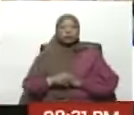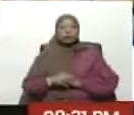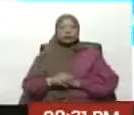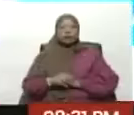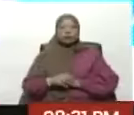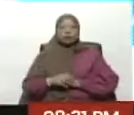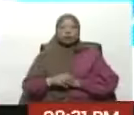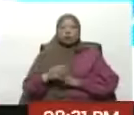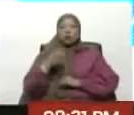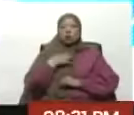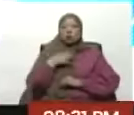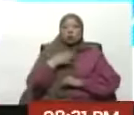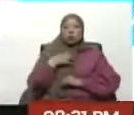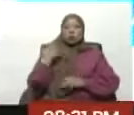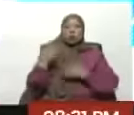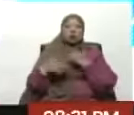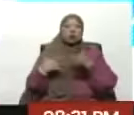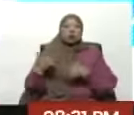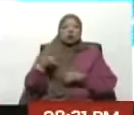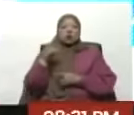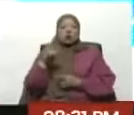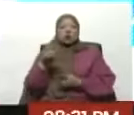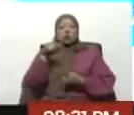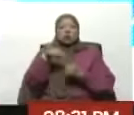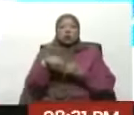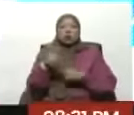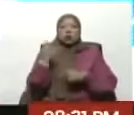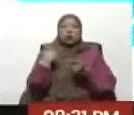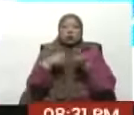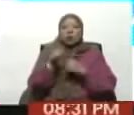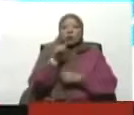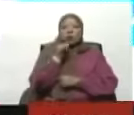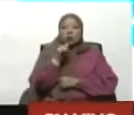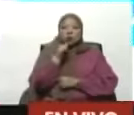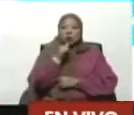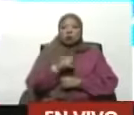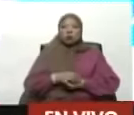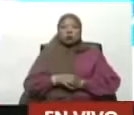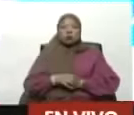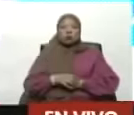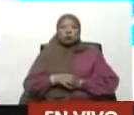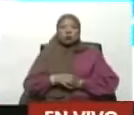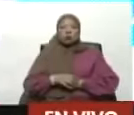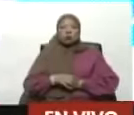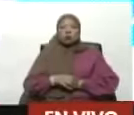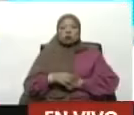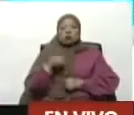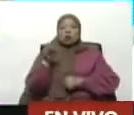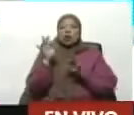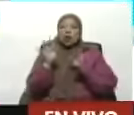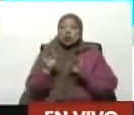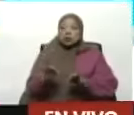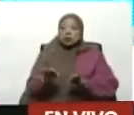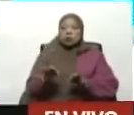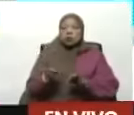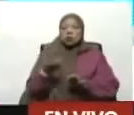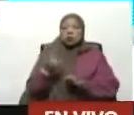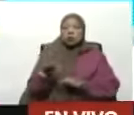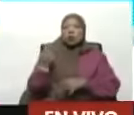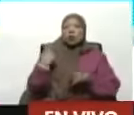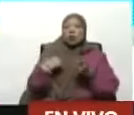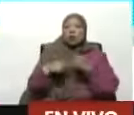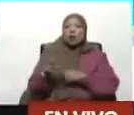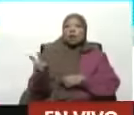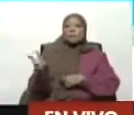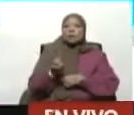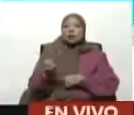Ya no pueden actuar por la vía de las bandas criminales, porque avanzamos en la seguridad y tenemos la Venezuela más